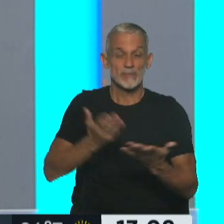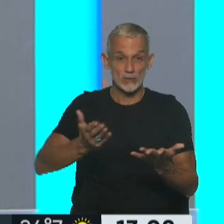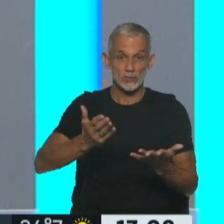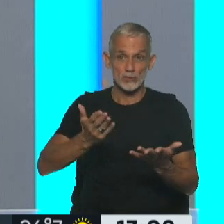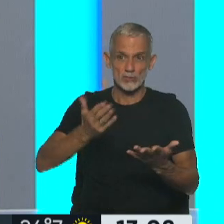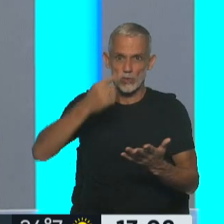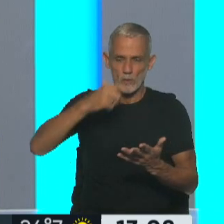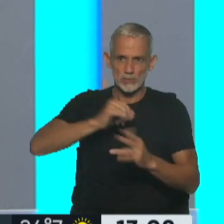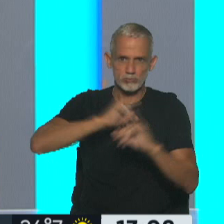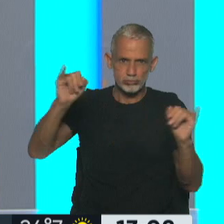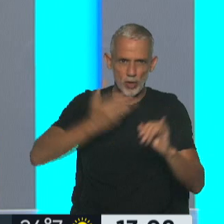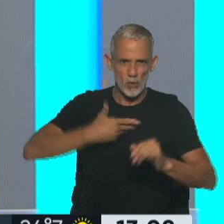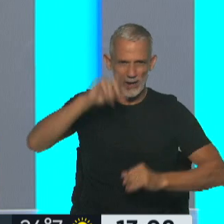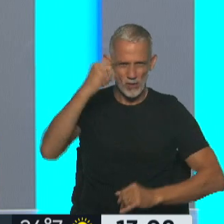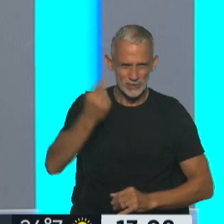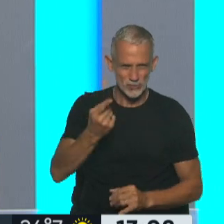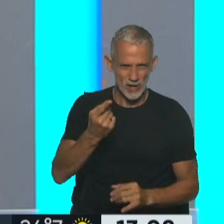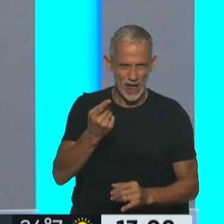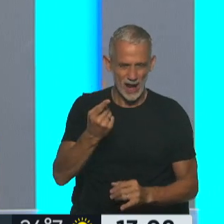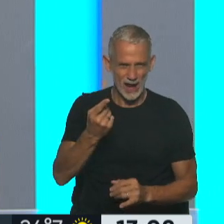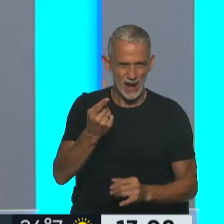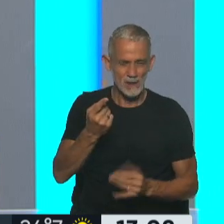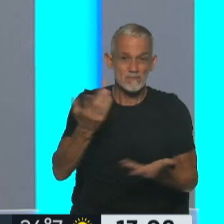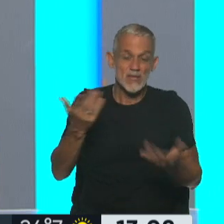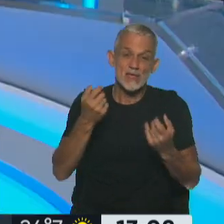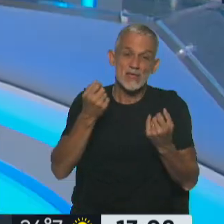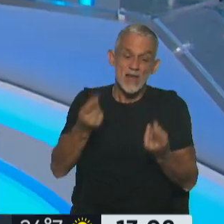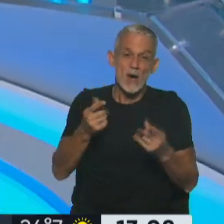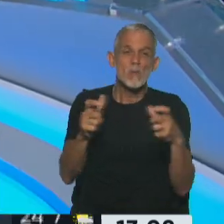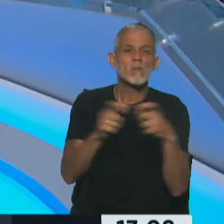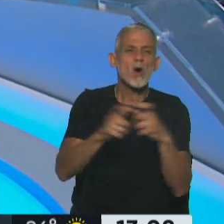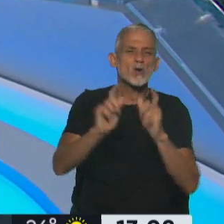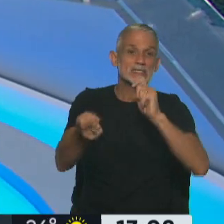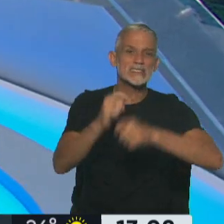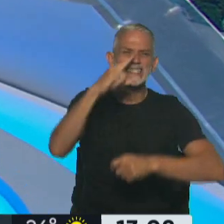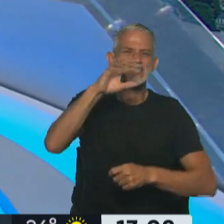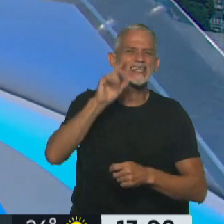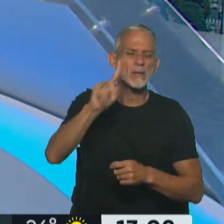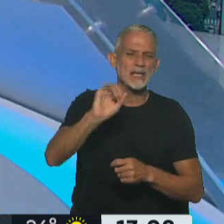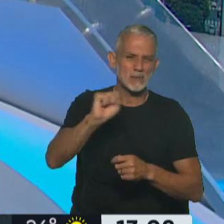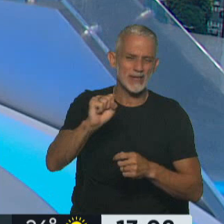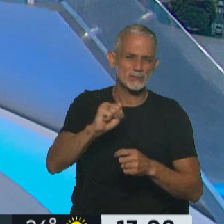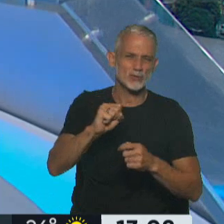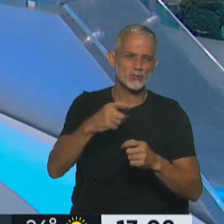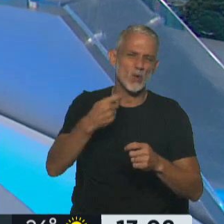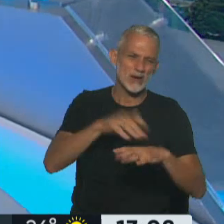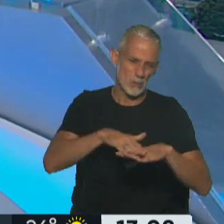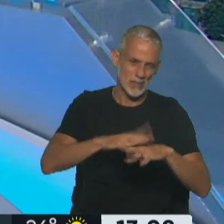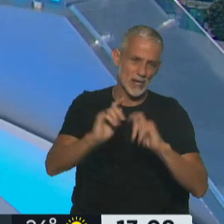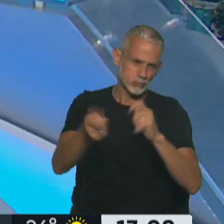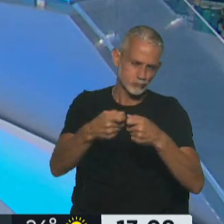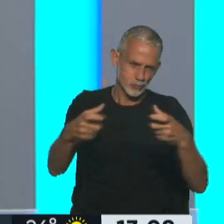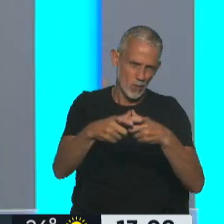los últimos anuncios del gobierno nacional fue otorgarle un bono de 70.000 pesos a las jubilaciones mínimas. Entonces, sí.